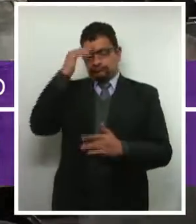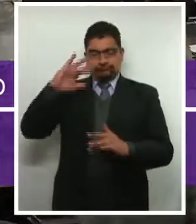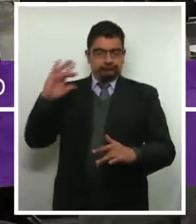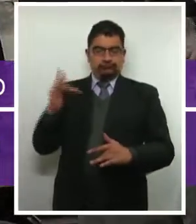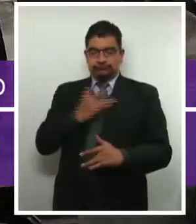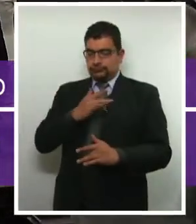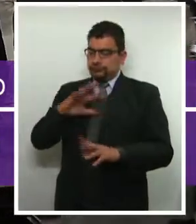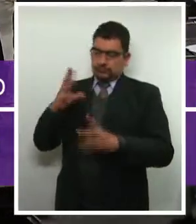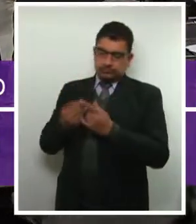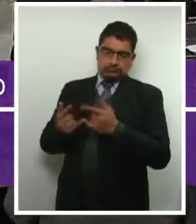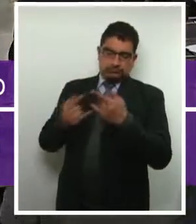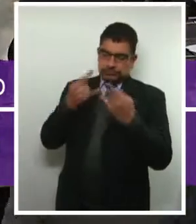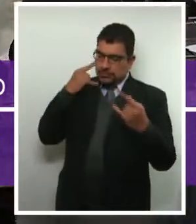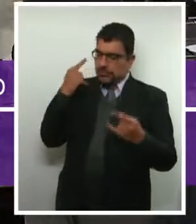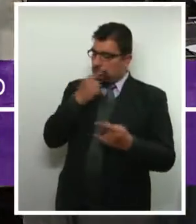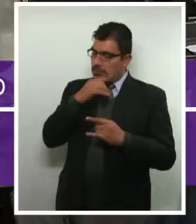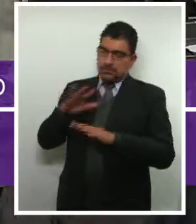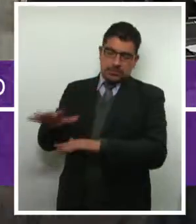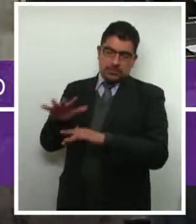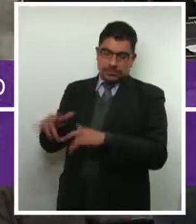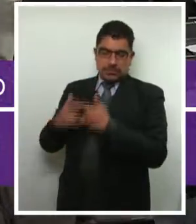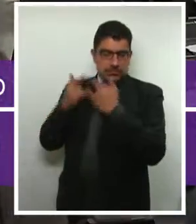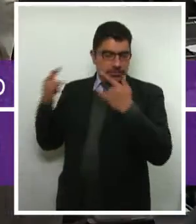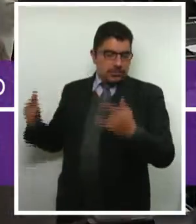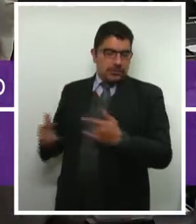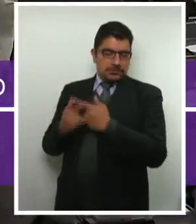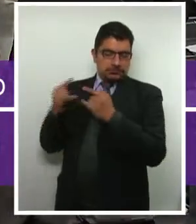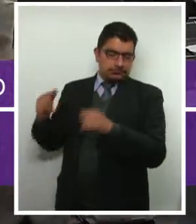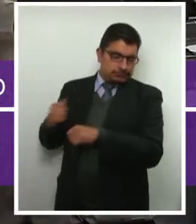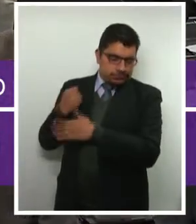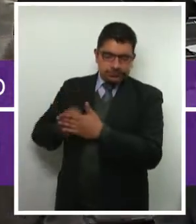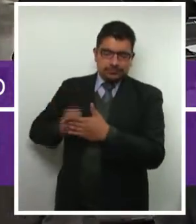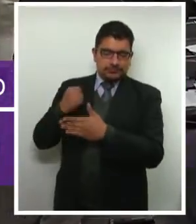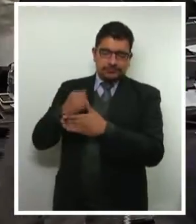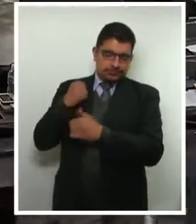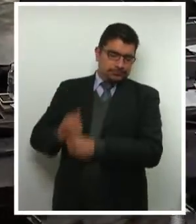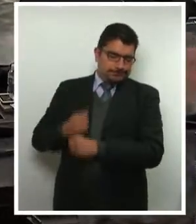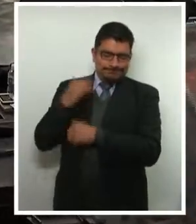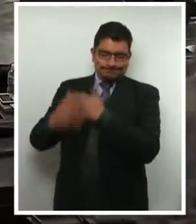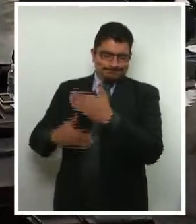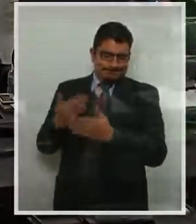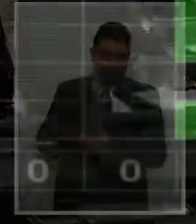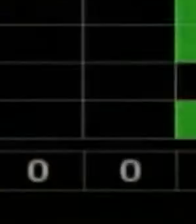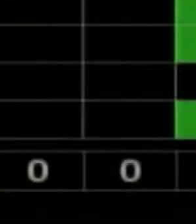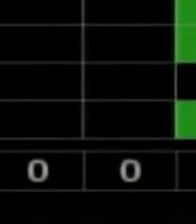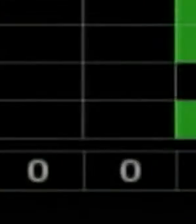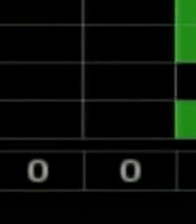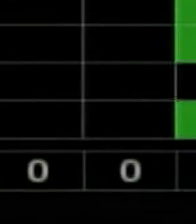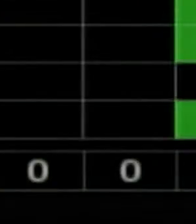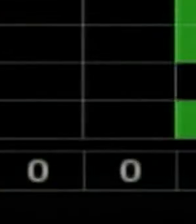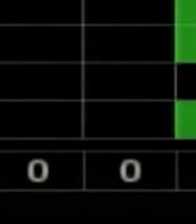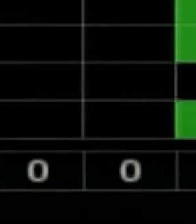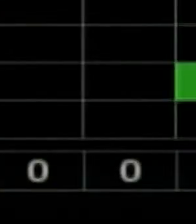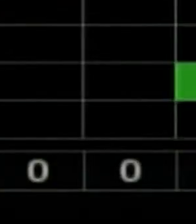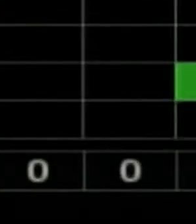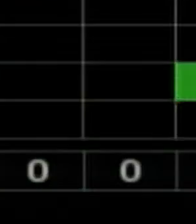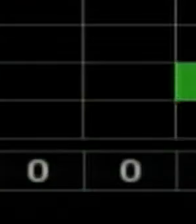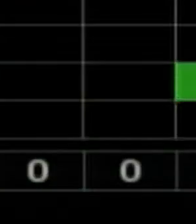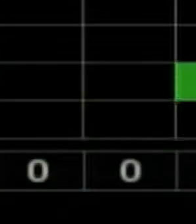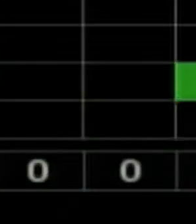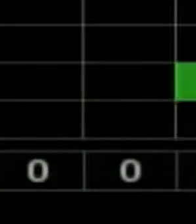sus intocables grandezas, hazañas y sufrimientos. Rinde homenaje a los creadores de